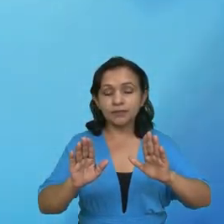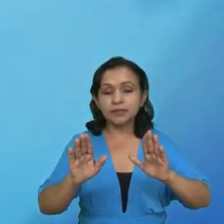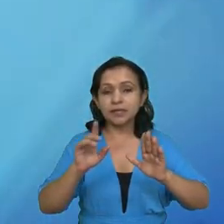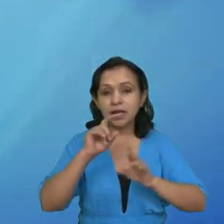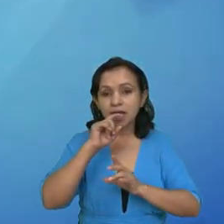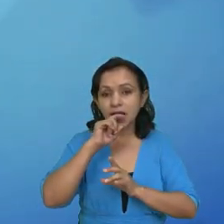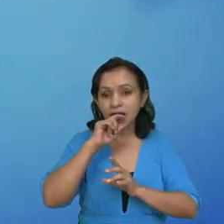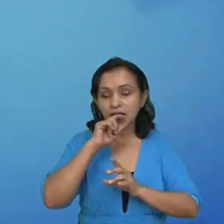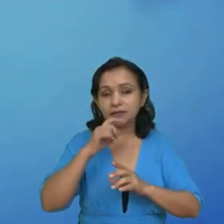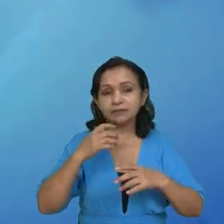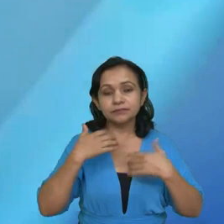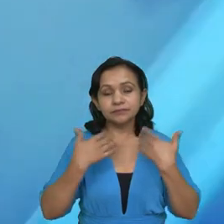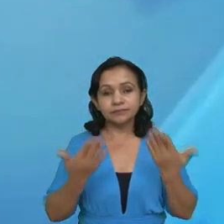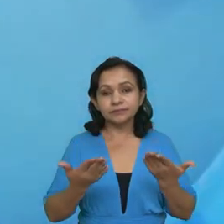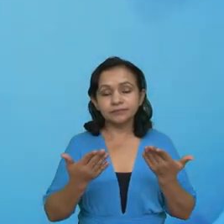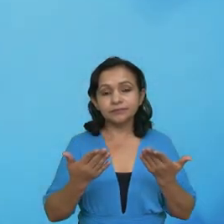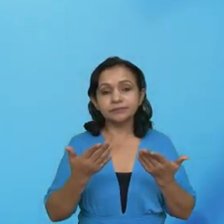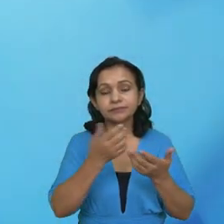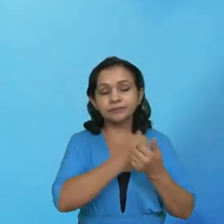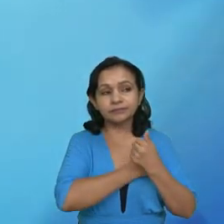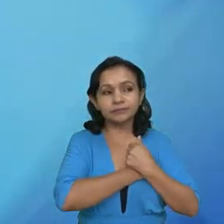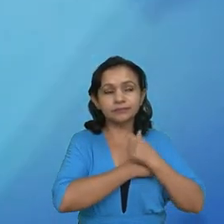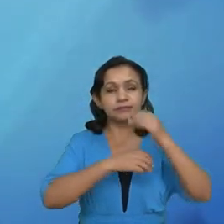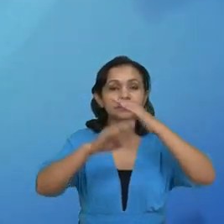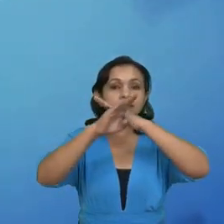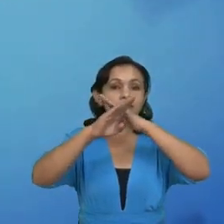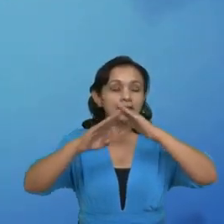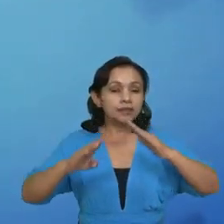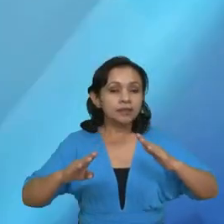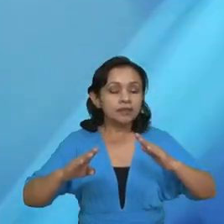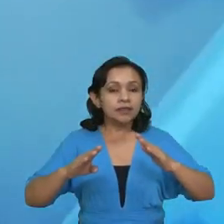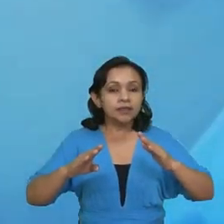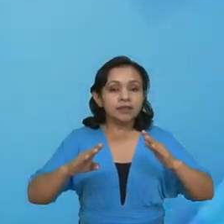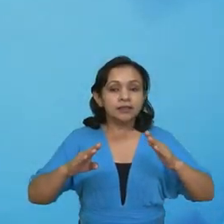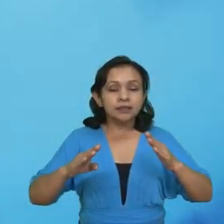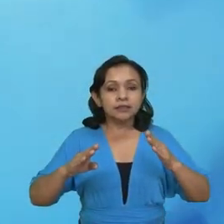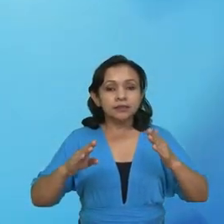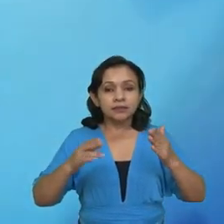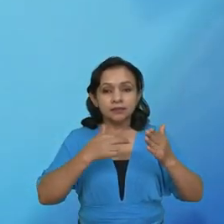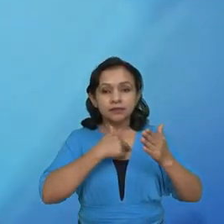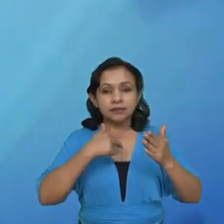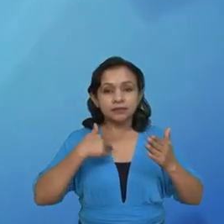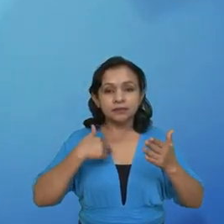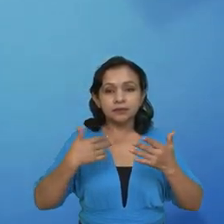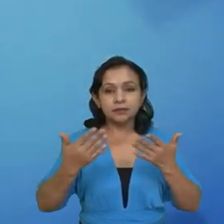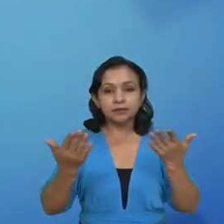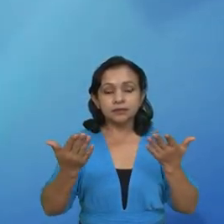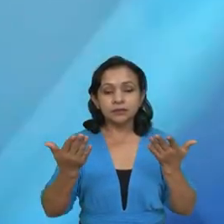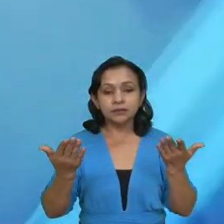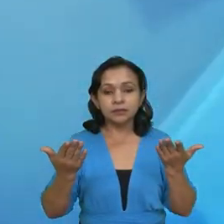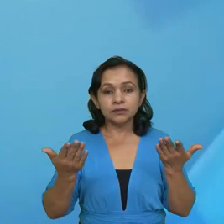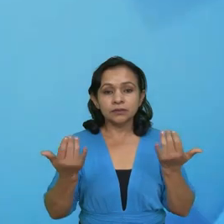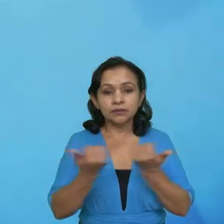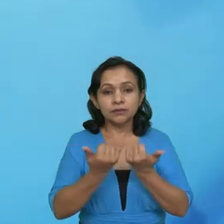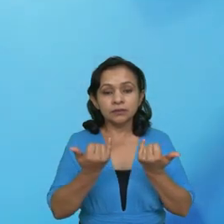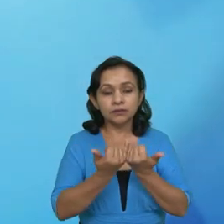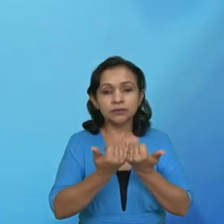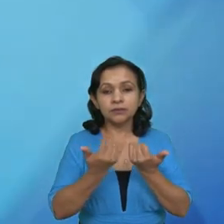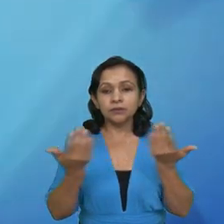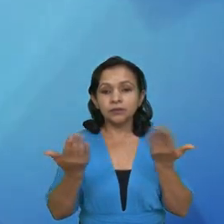como hemos dicho ese amor esa paz y esa voluntad buena